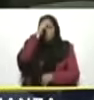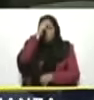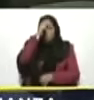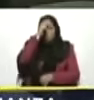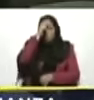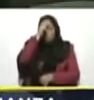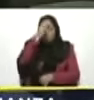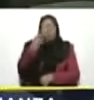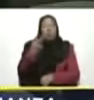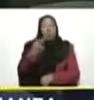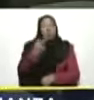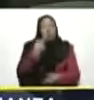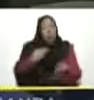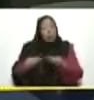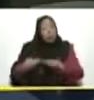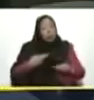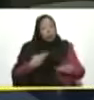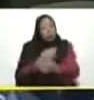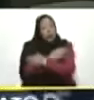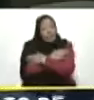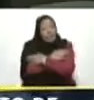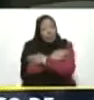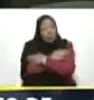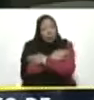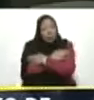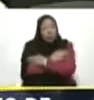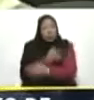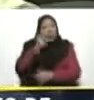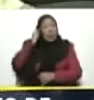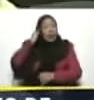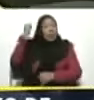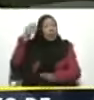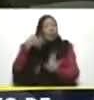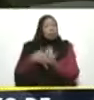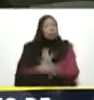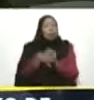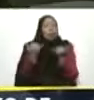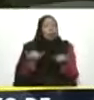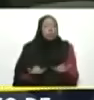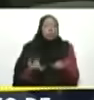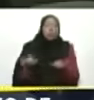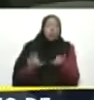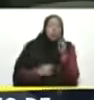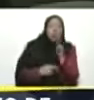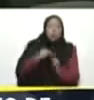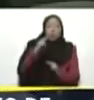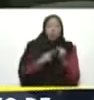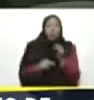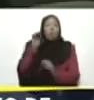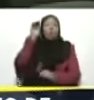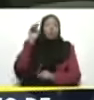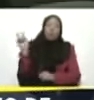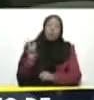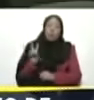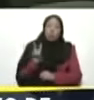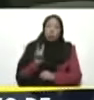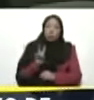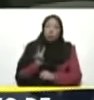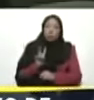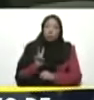para seguir abrazándonos en la idea de la construcción del futuro de Venezuela.